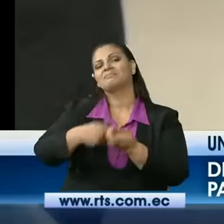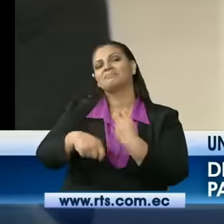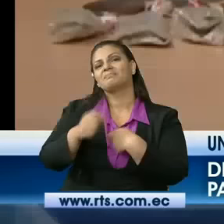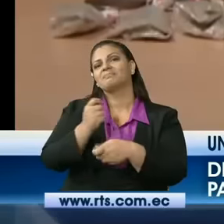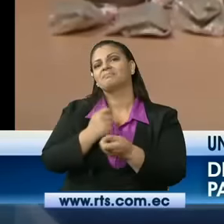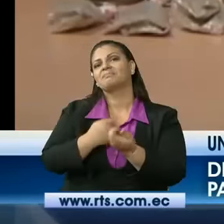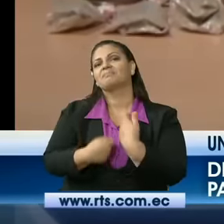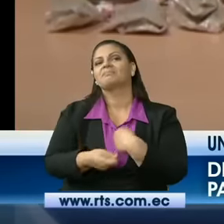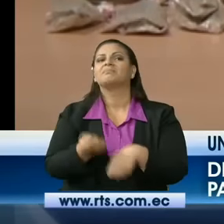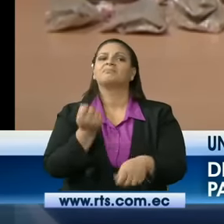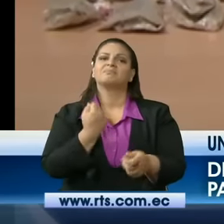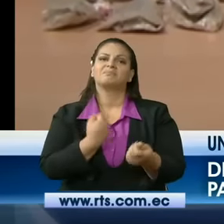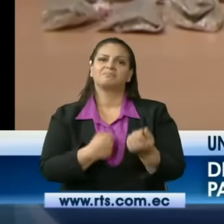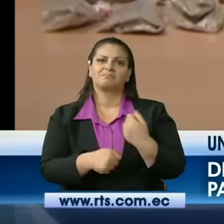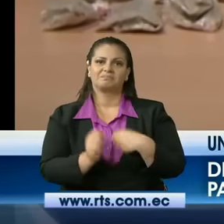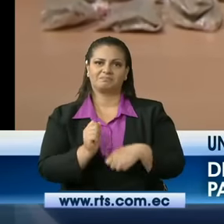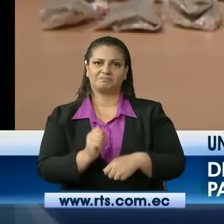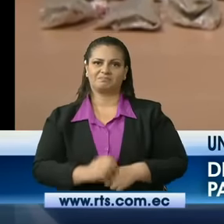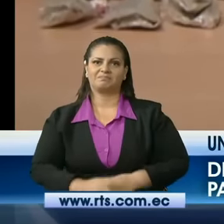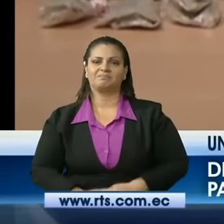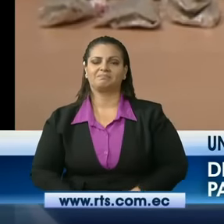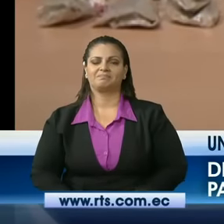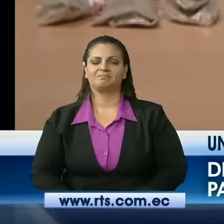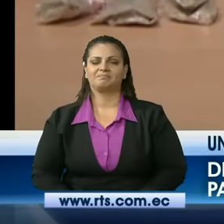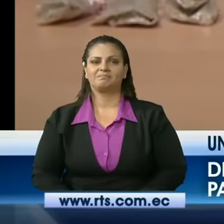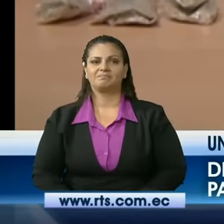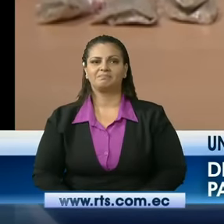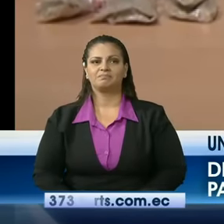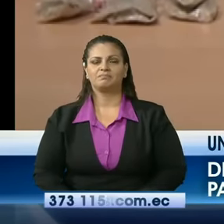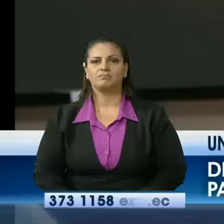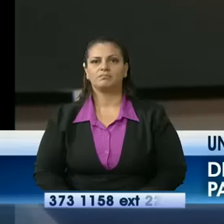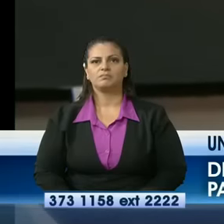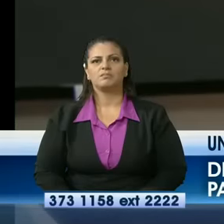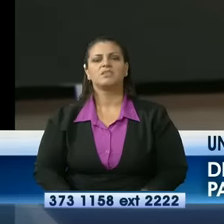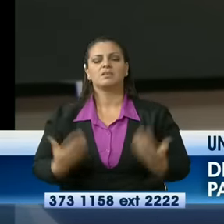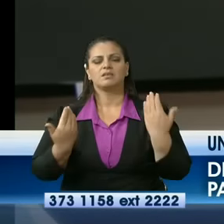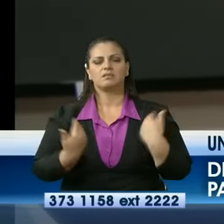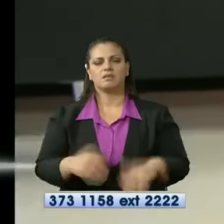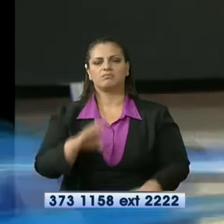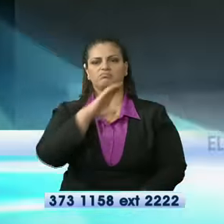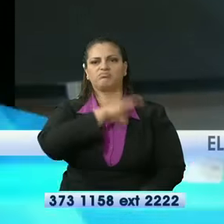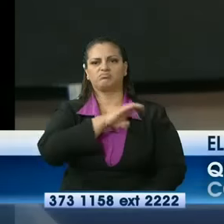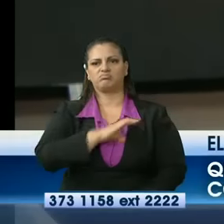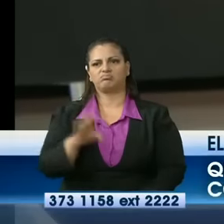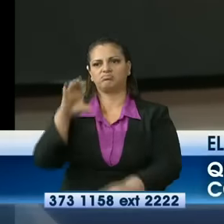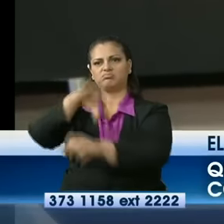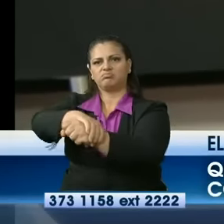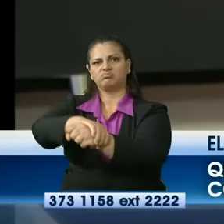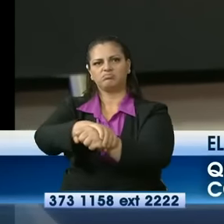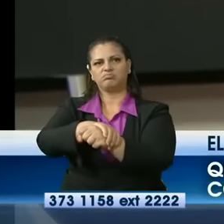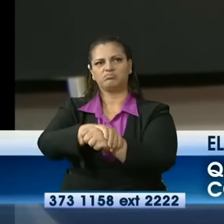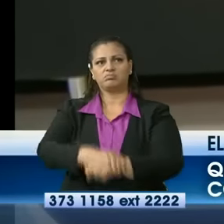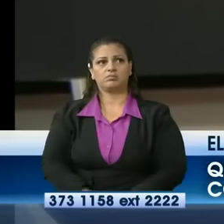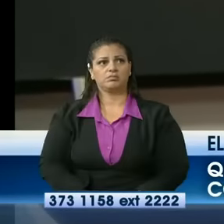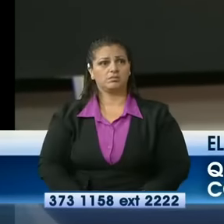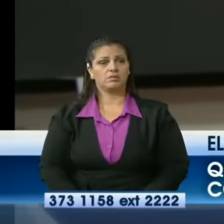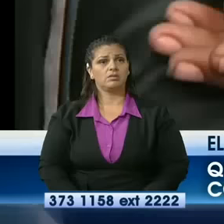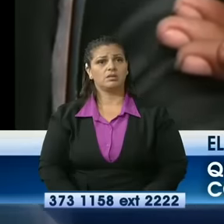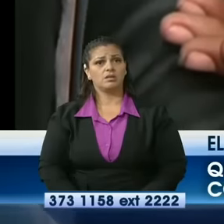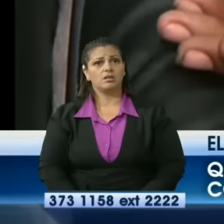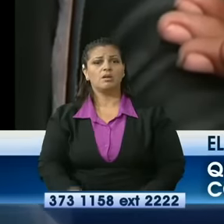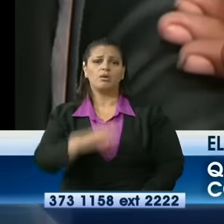actividad a la que presuntamente se dedicaba este sujeto, hoy en manos de la policía. La Policía Nacional, a través de la Unidad de Mantenimiento